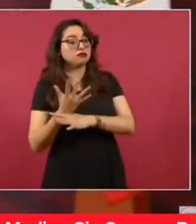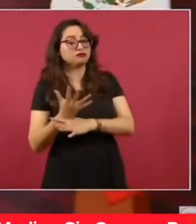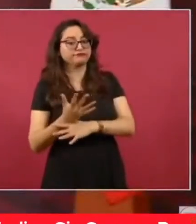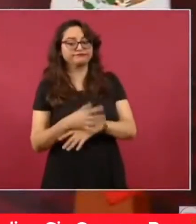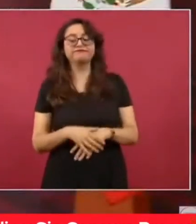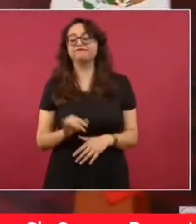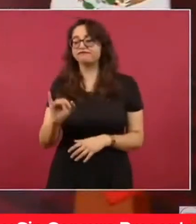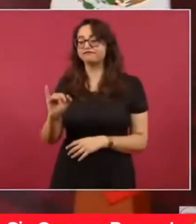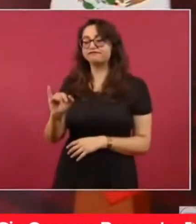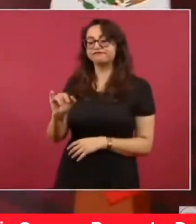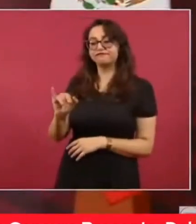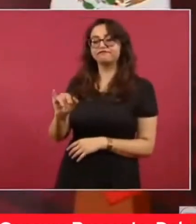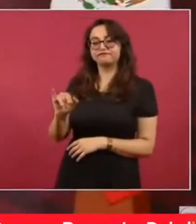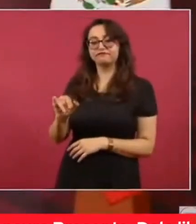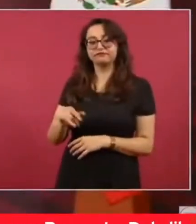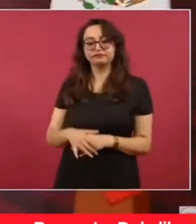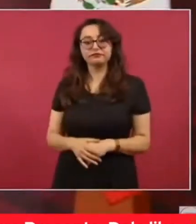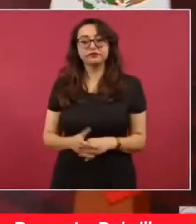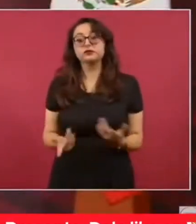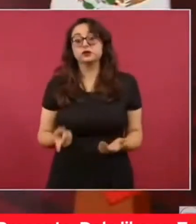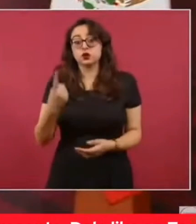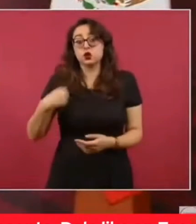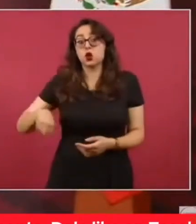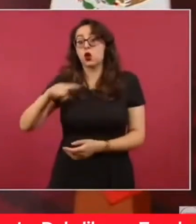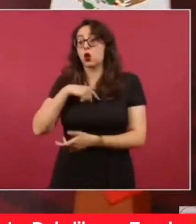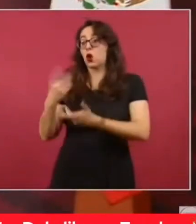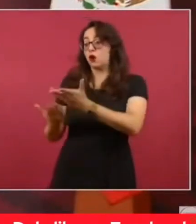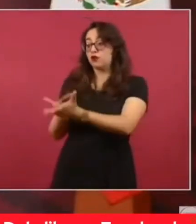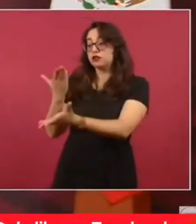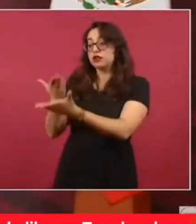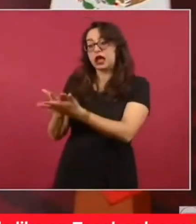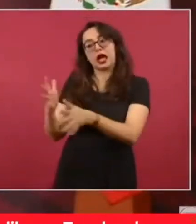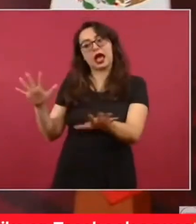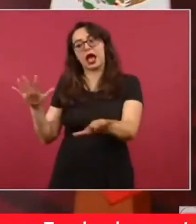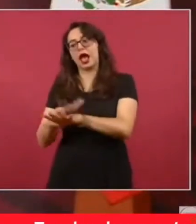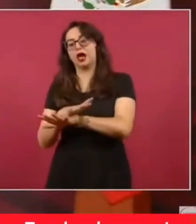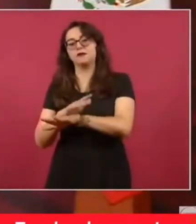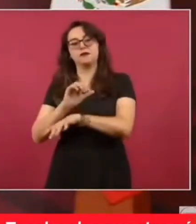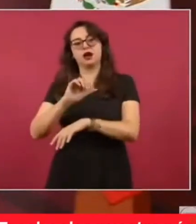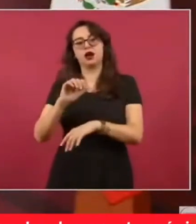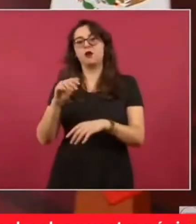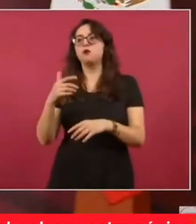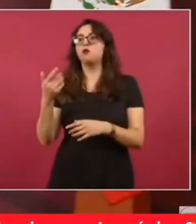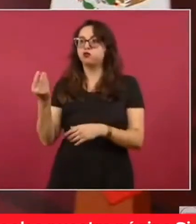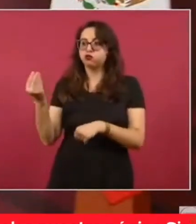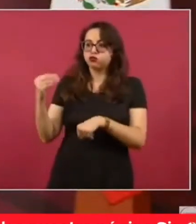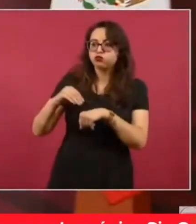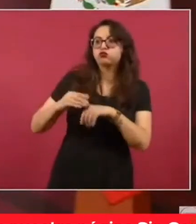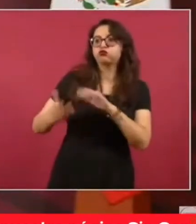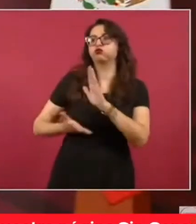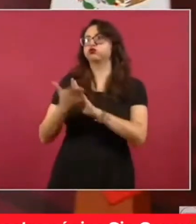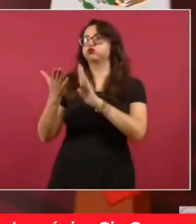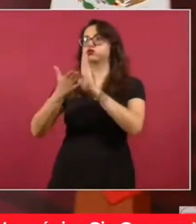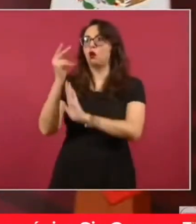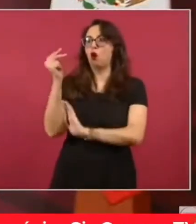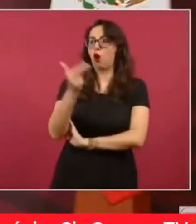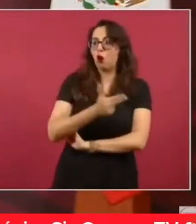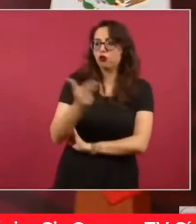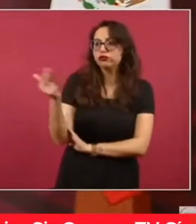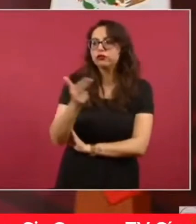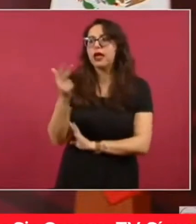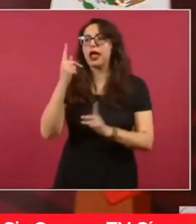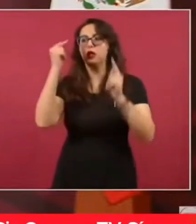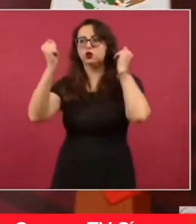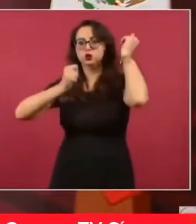en un centro turístico ecológico todo esto es lo que